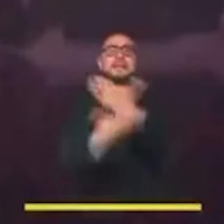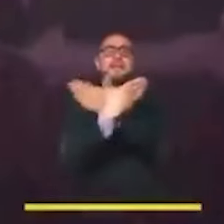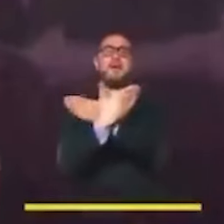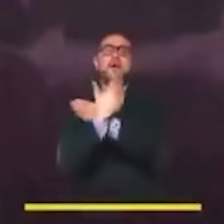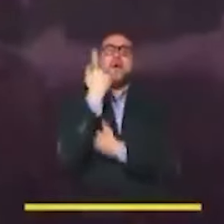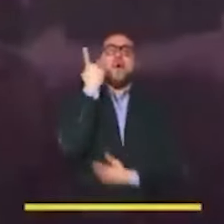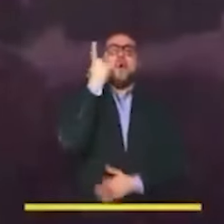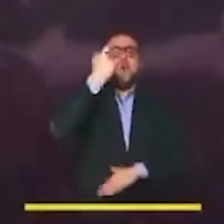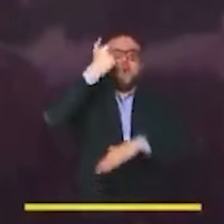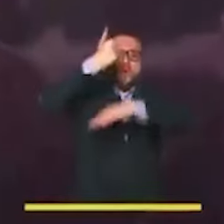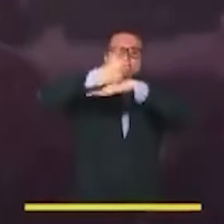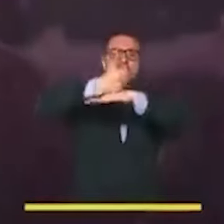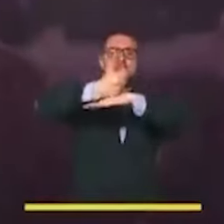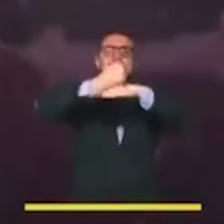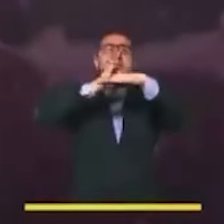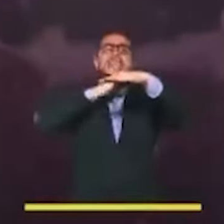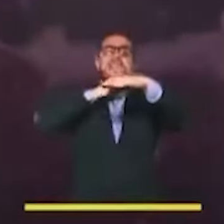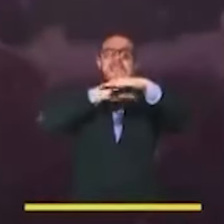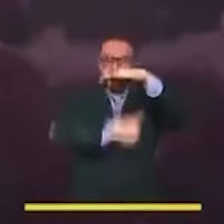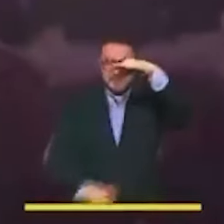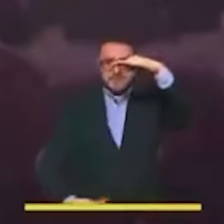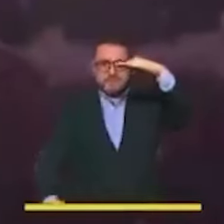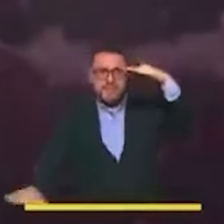un comandante al frente.